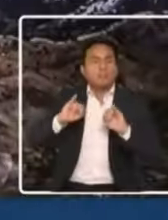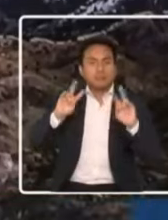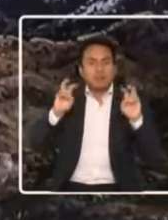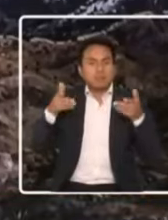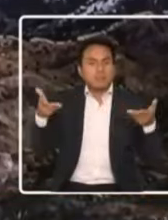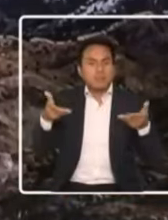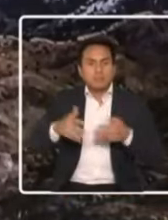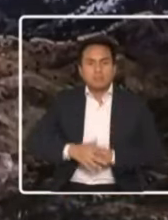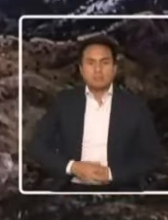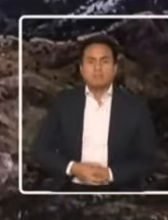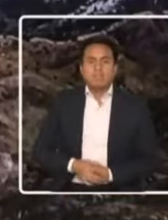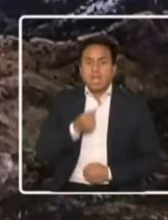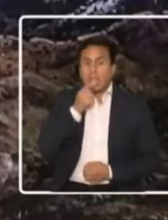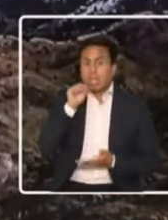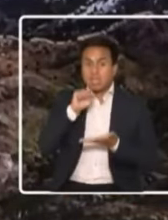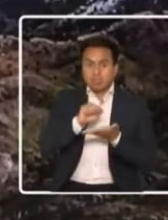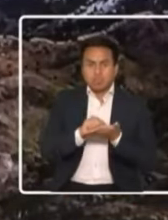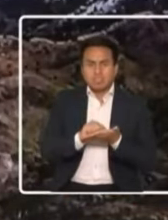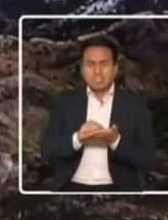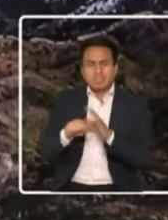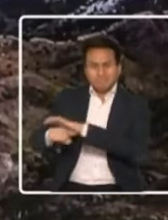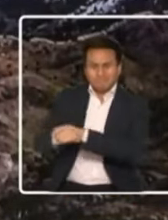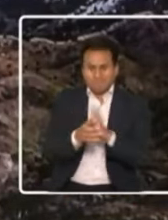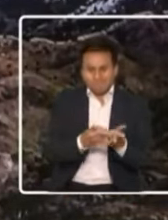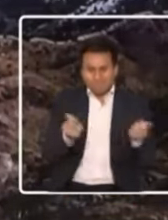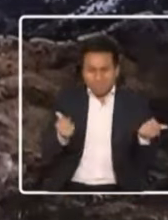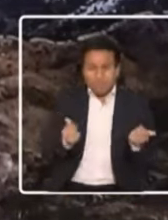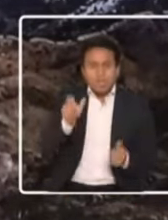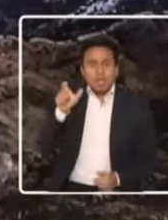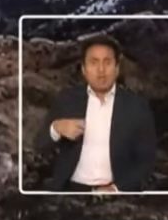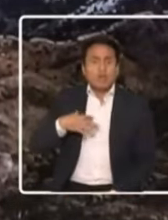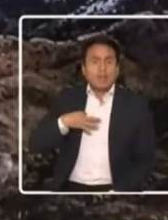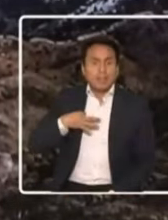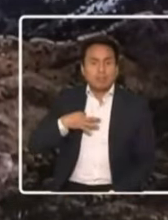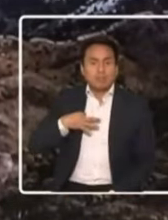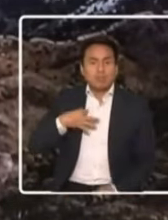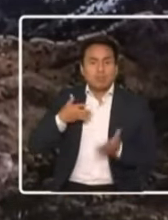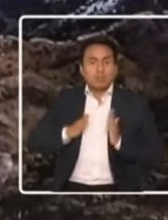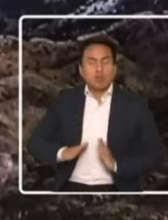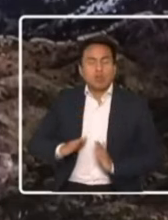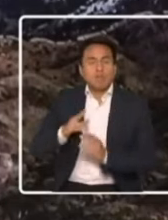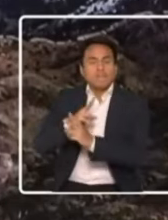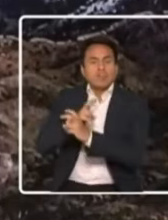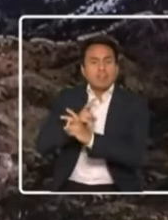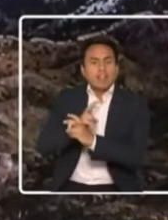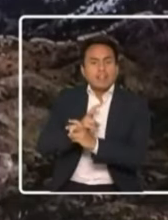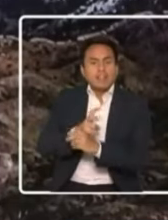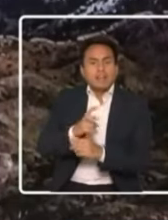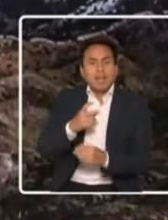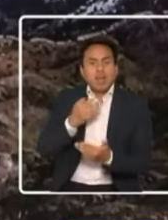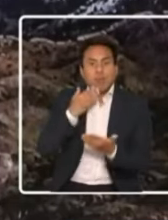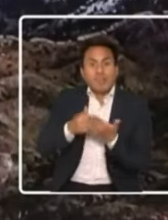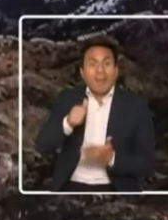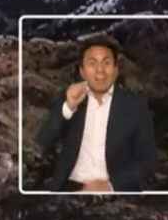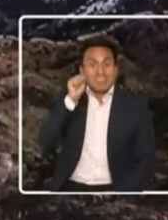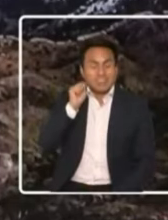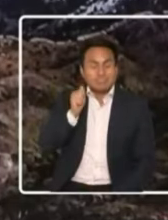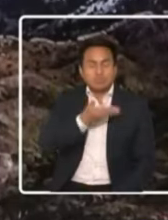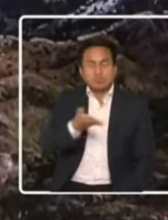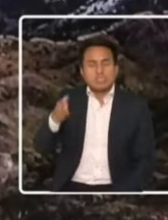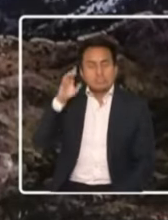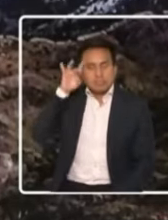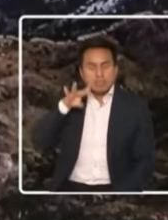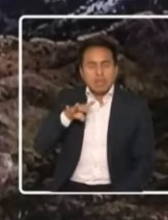información respecto a la denuncia de secuestro de un ciudadano de nacionalidad venezolana ocurrida el día de ayer, como